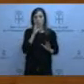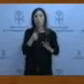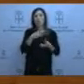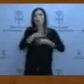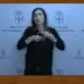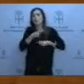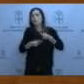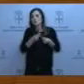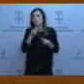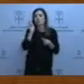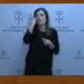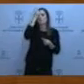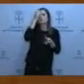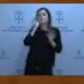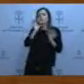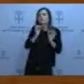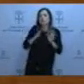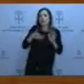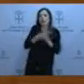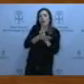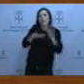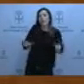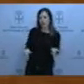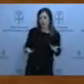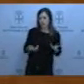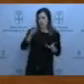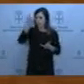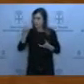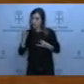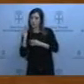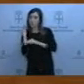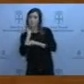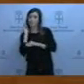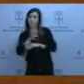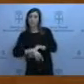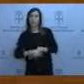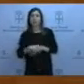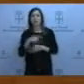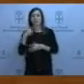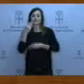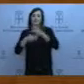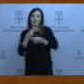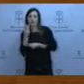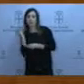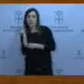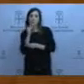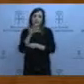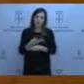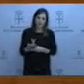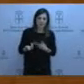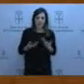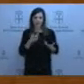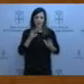ese término. Quien hizo la pregunta, lo planteó como una pregunta retórica, porque no se le ocurrió ni siquiera